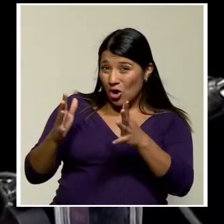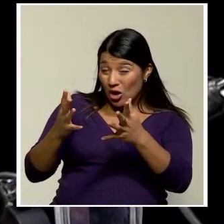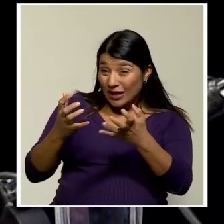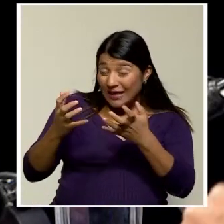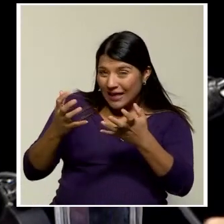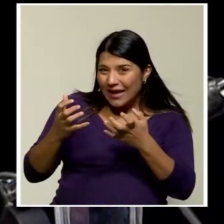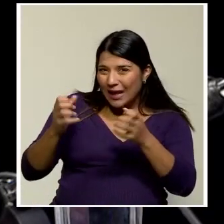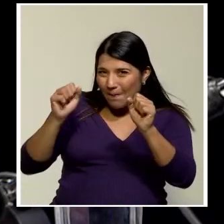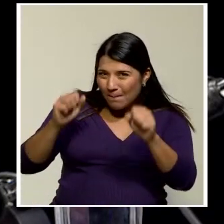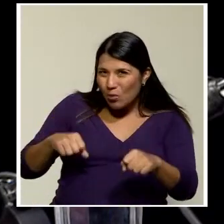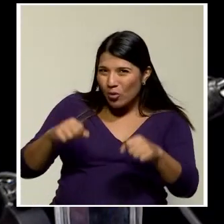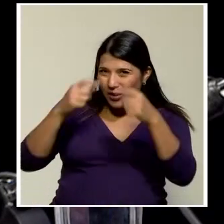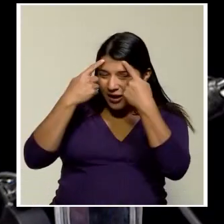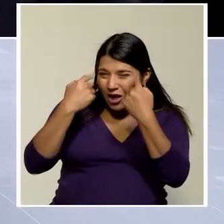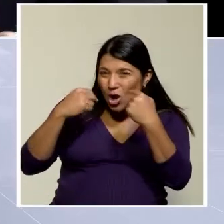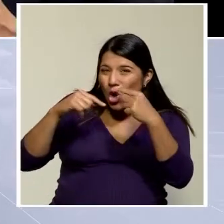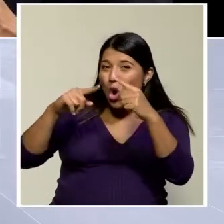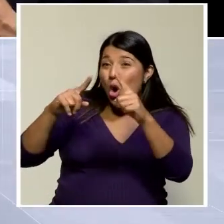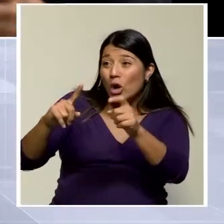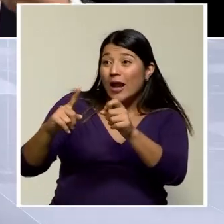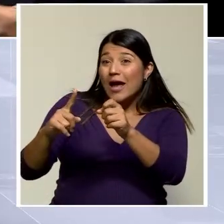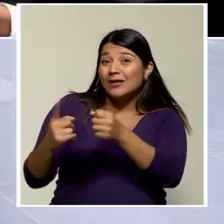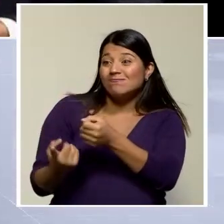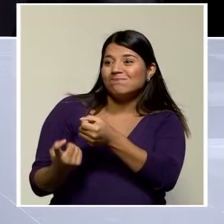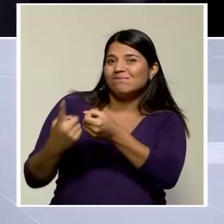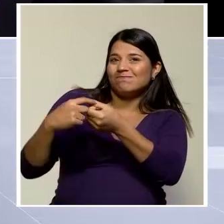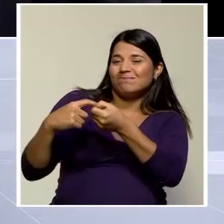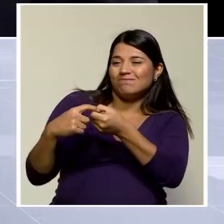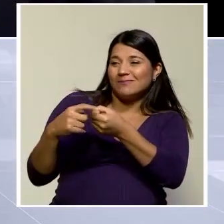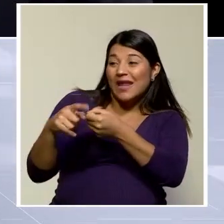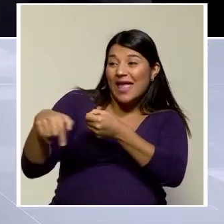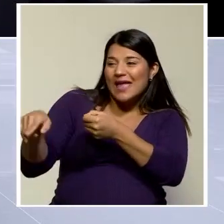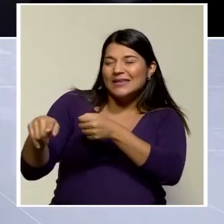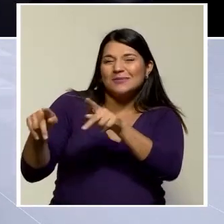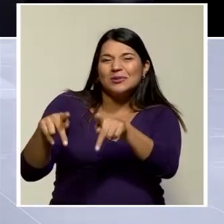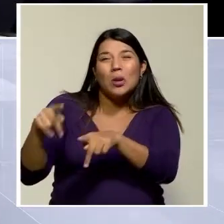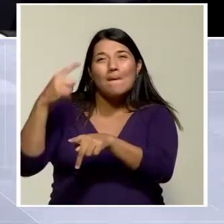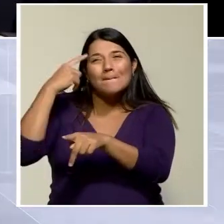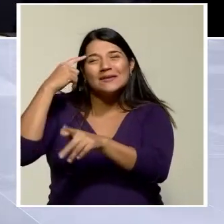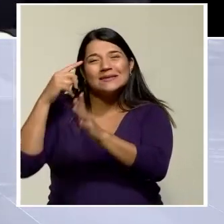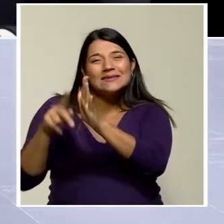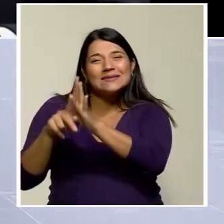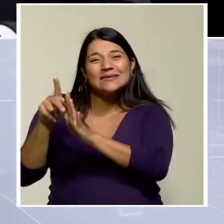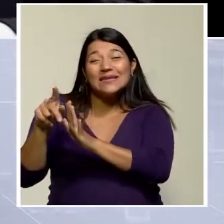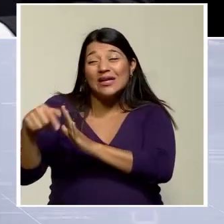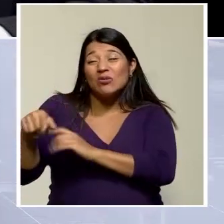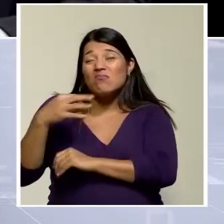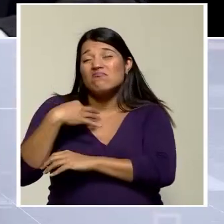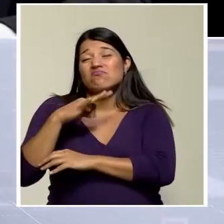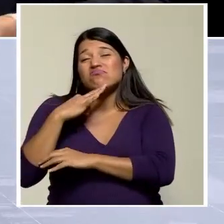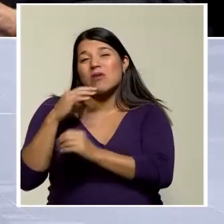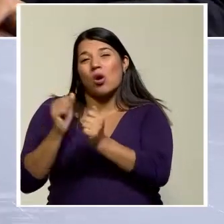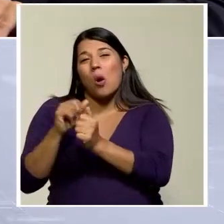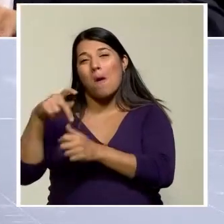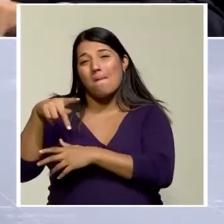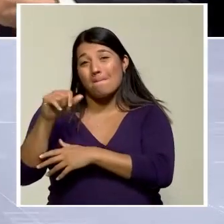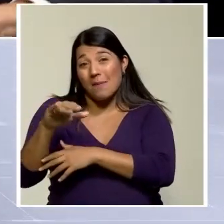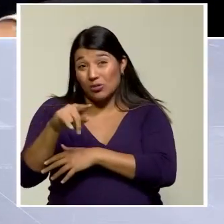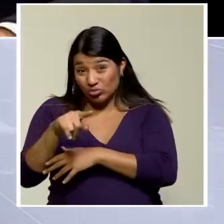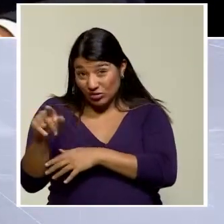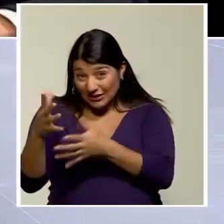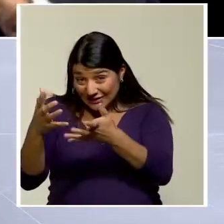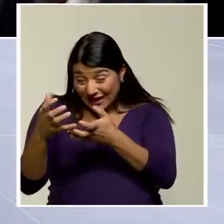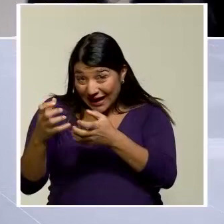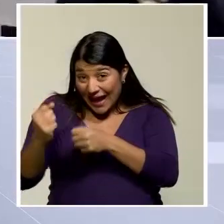al sector del progresismo que puede estar decepcionado con los gobiernos del PAC. Sin duda, no nos quedamos solo